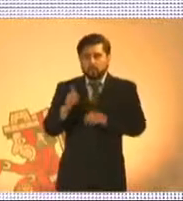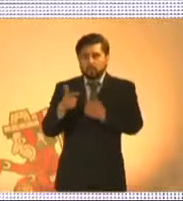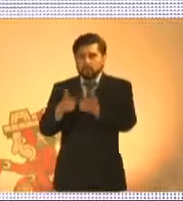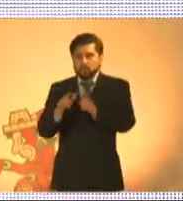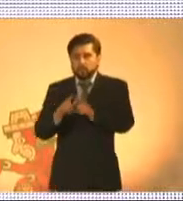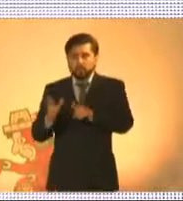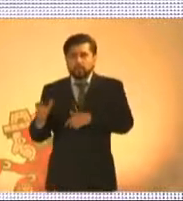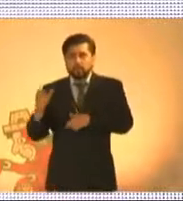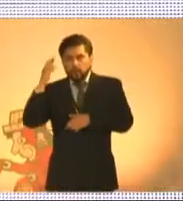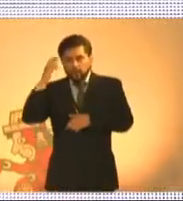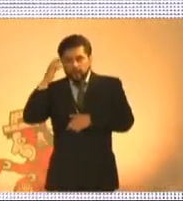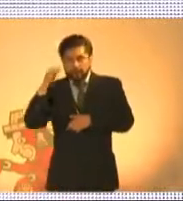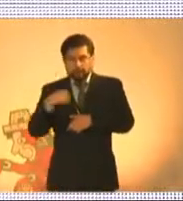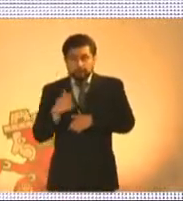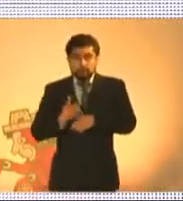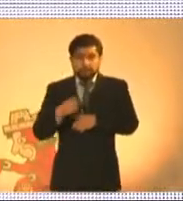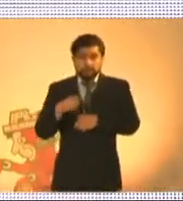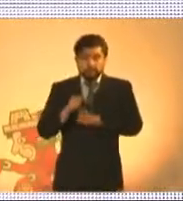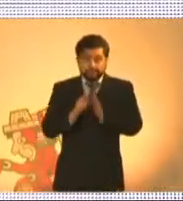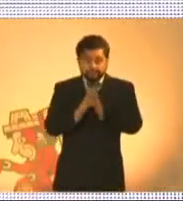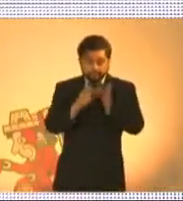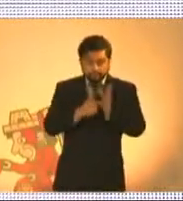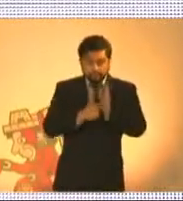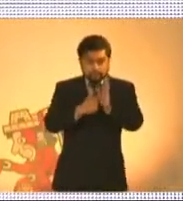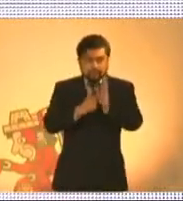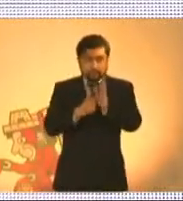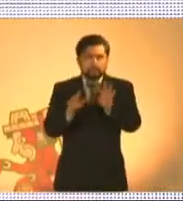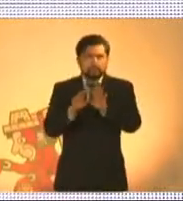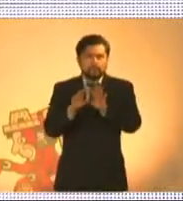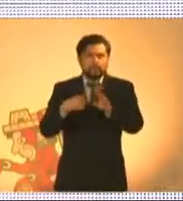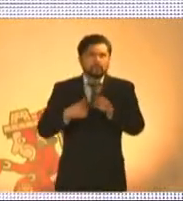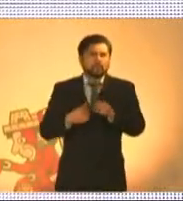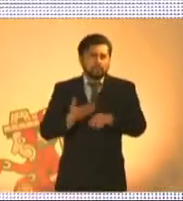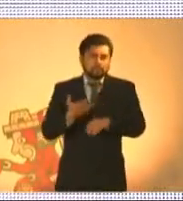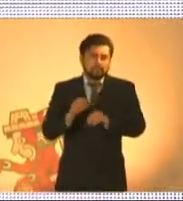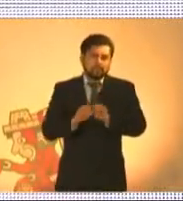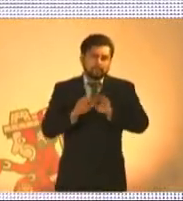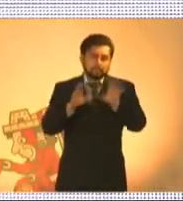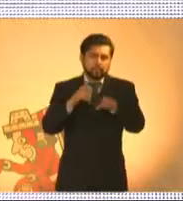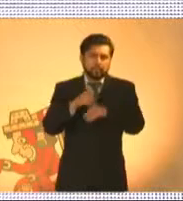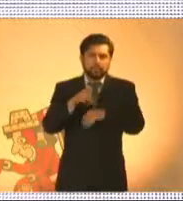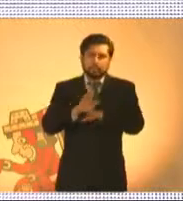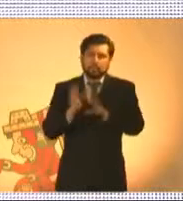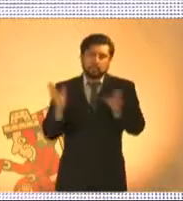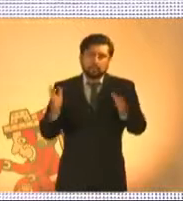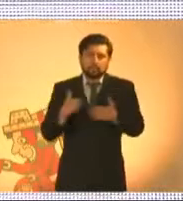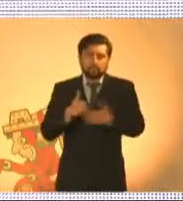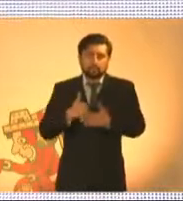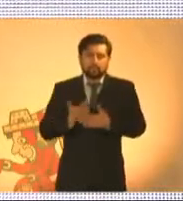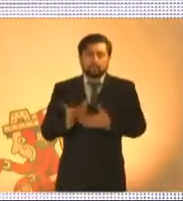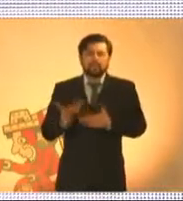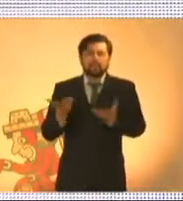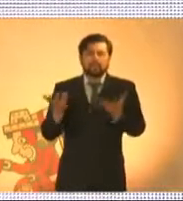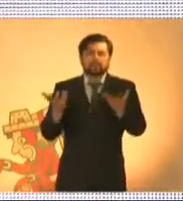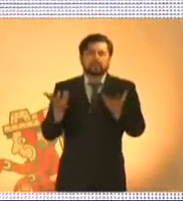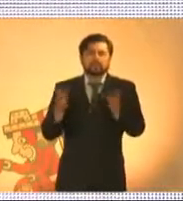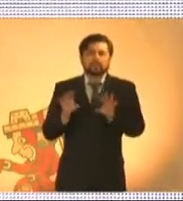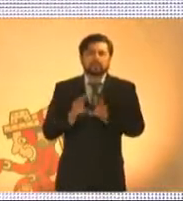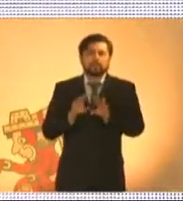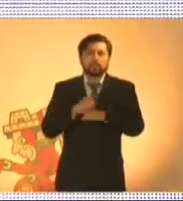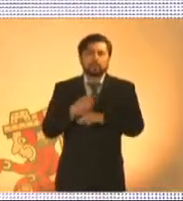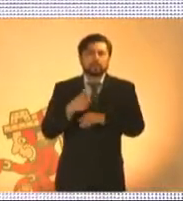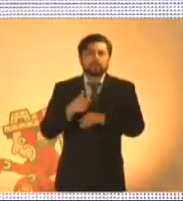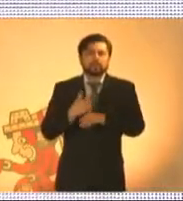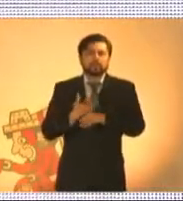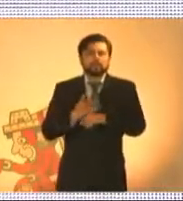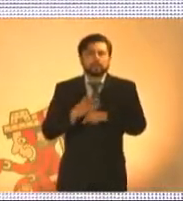escribieron sendos libros que no son versiones de parte obviamente pero en fin me toca pues quitar